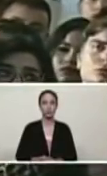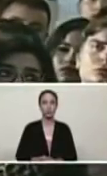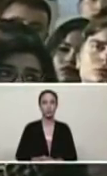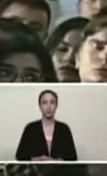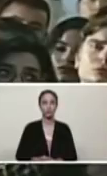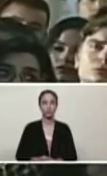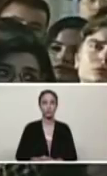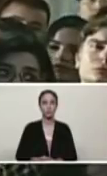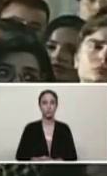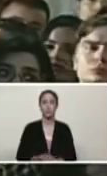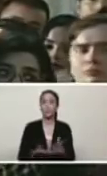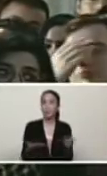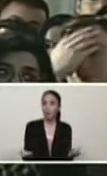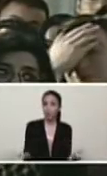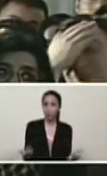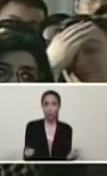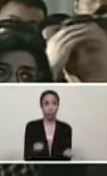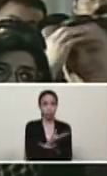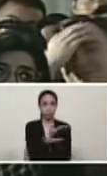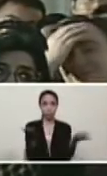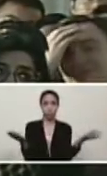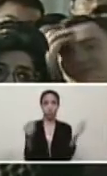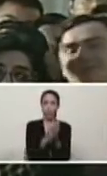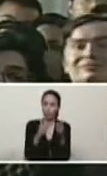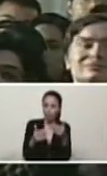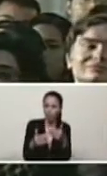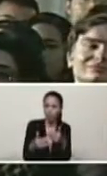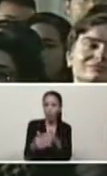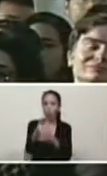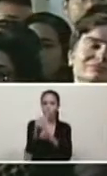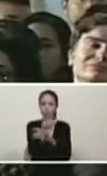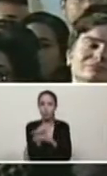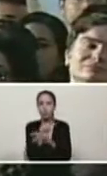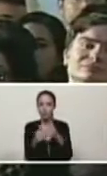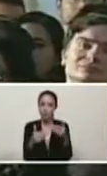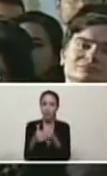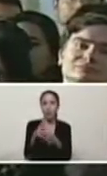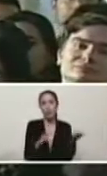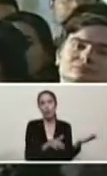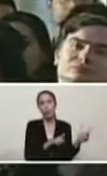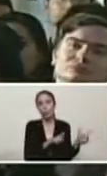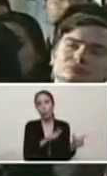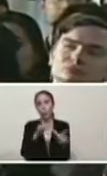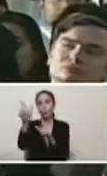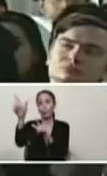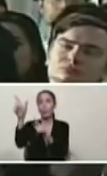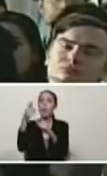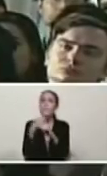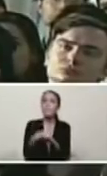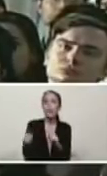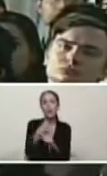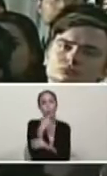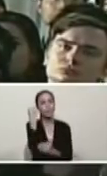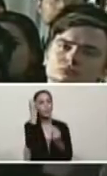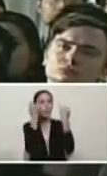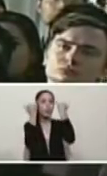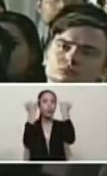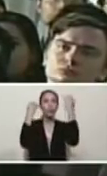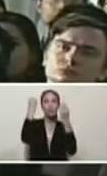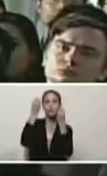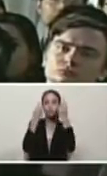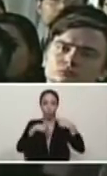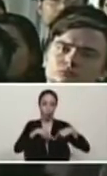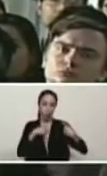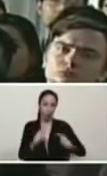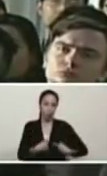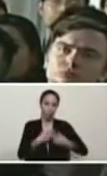you. Queremos que sepan que en unos días nos iremos de su país, pero nuestros pensamientos y nuestros